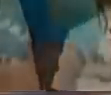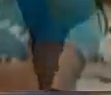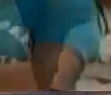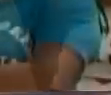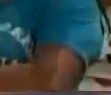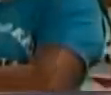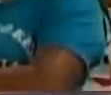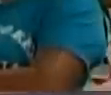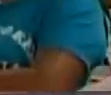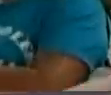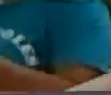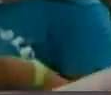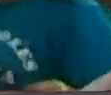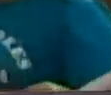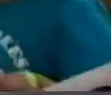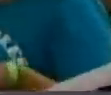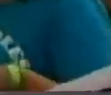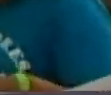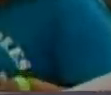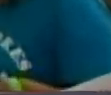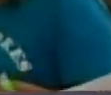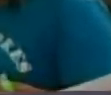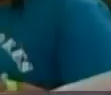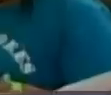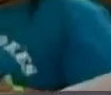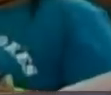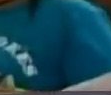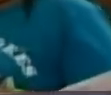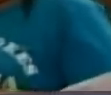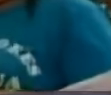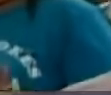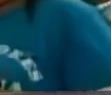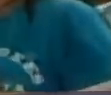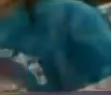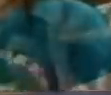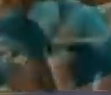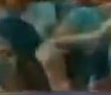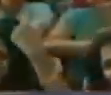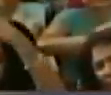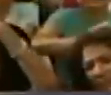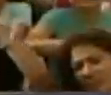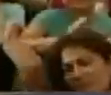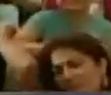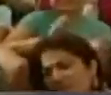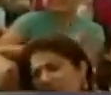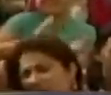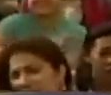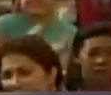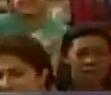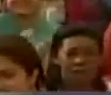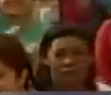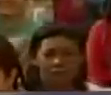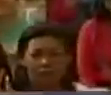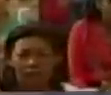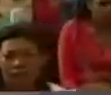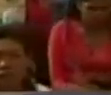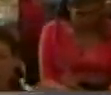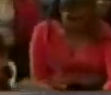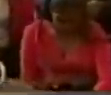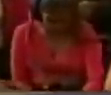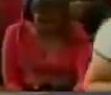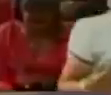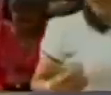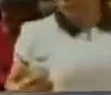misión vivienda educativa. Que sea un plan que vayamos cumpliendo semana tras semana. Y digo